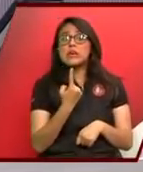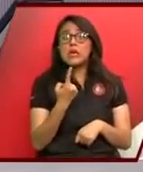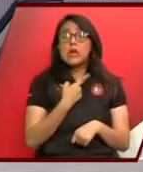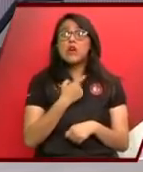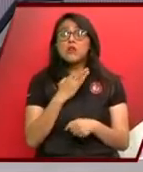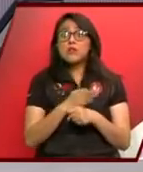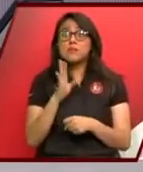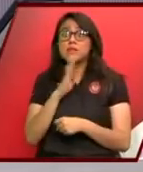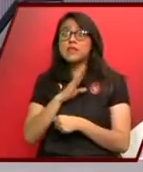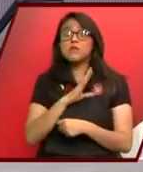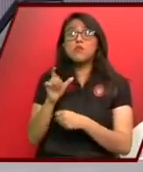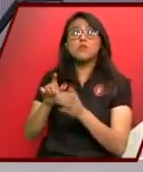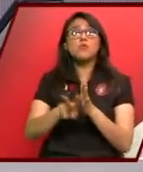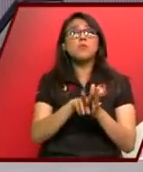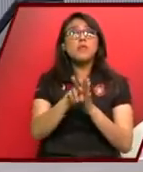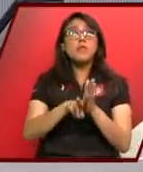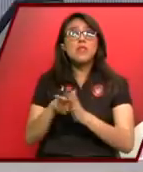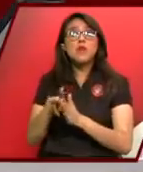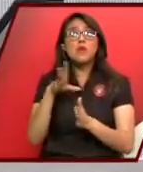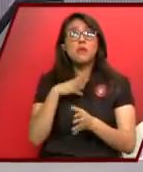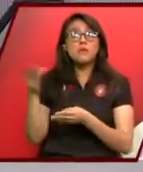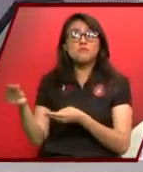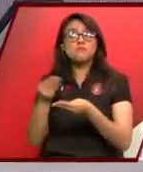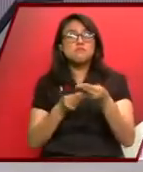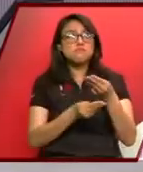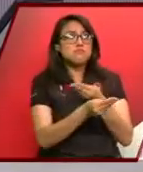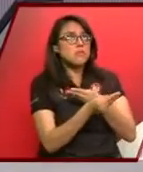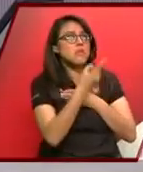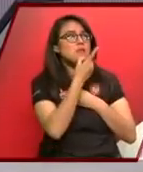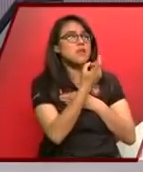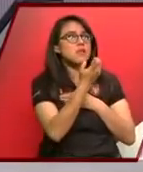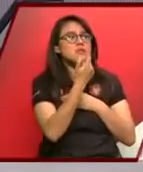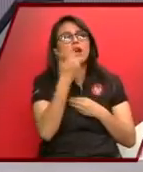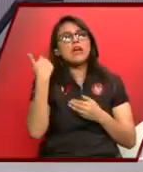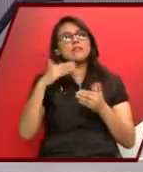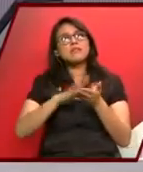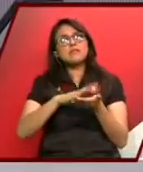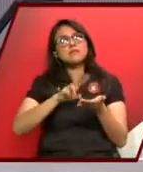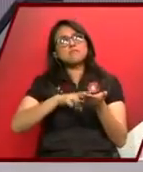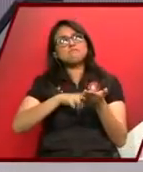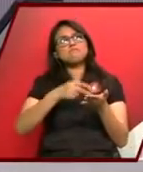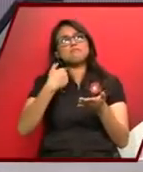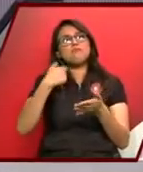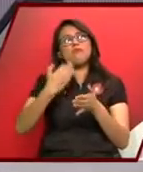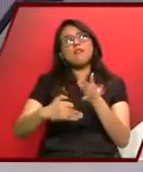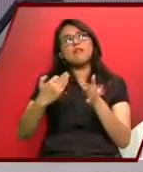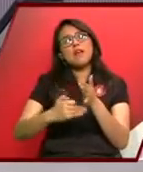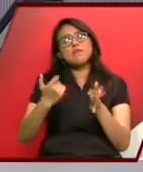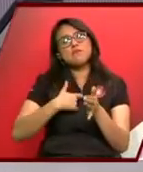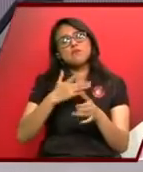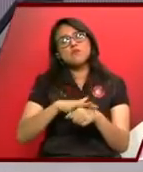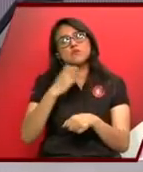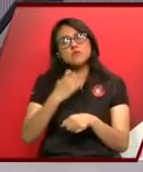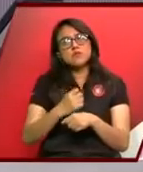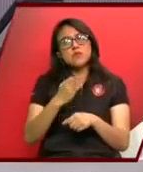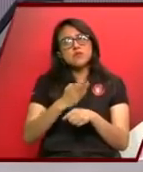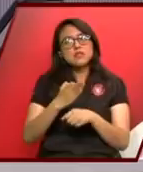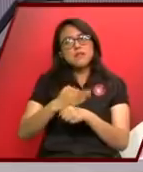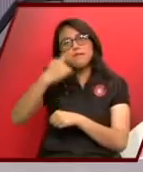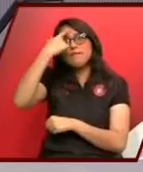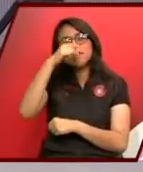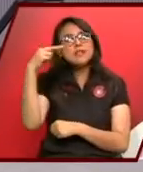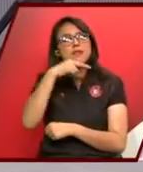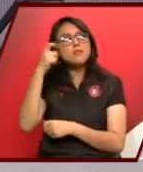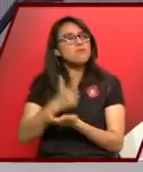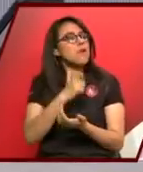decir que está truqueado es que en el video aparece dándomelo y voy a decir, es una lana que me debe. Porque vean cómo me lo entrego de